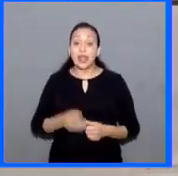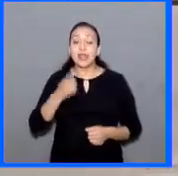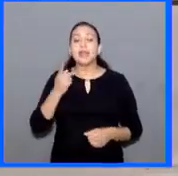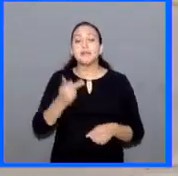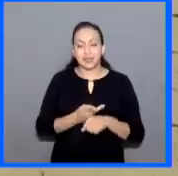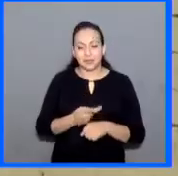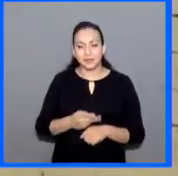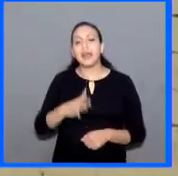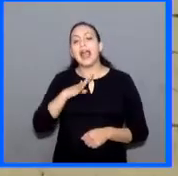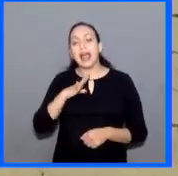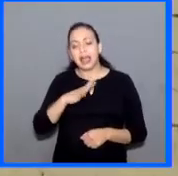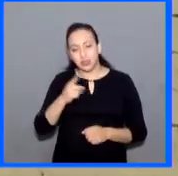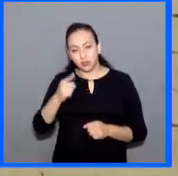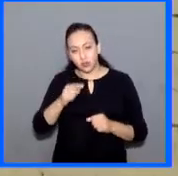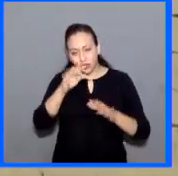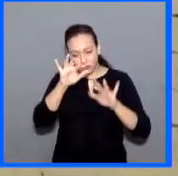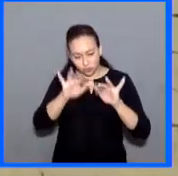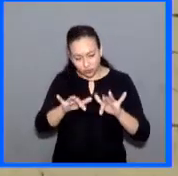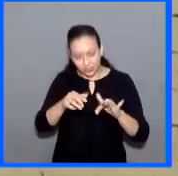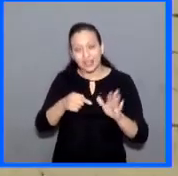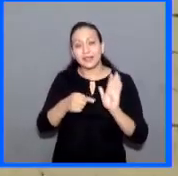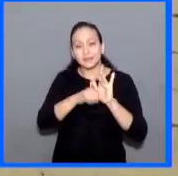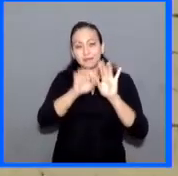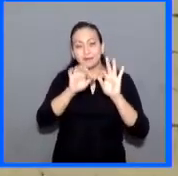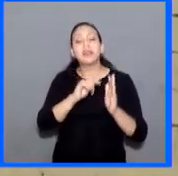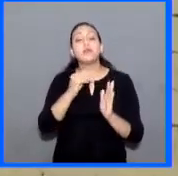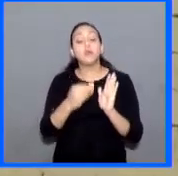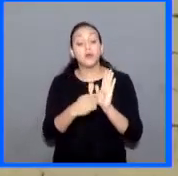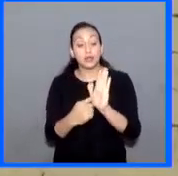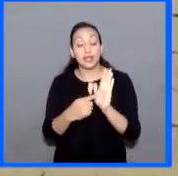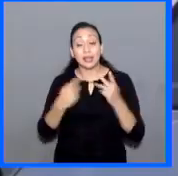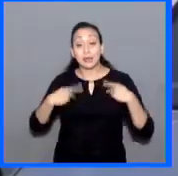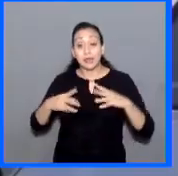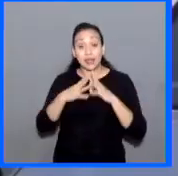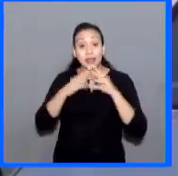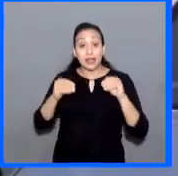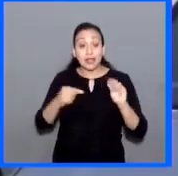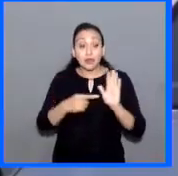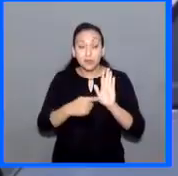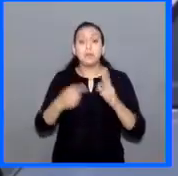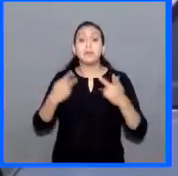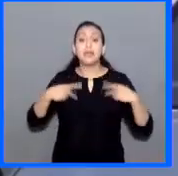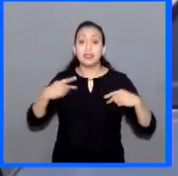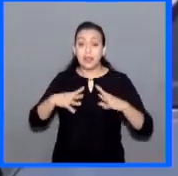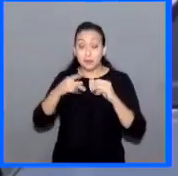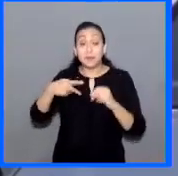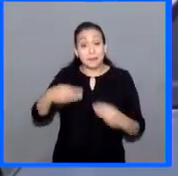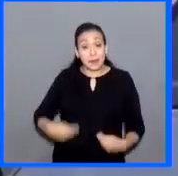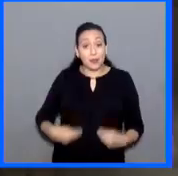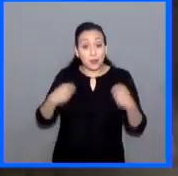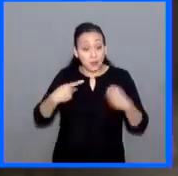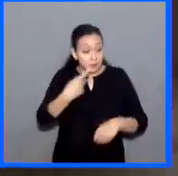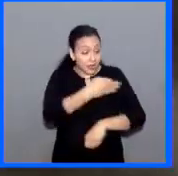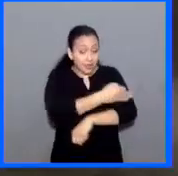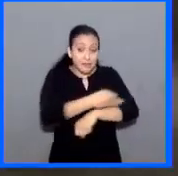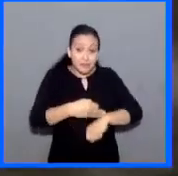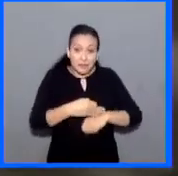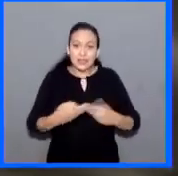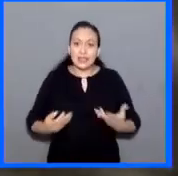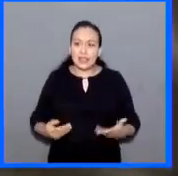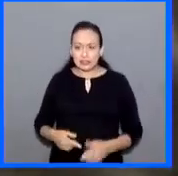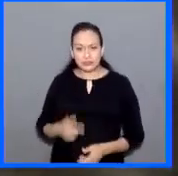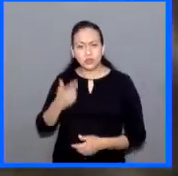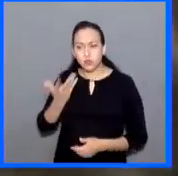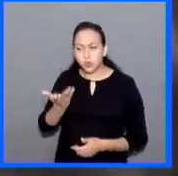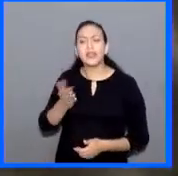legal que reconoce a la persona desaparecida como viva y protege los derechos de sus familias. A través de ello pueden acceder a